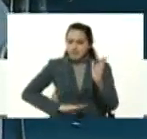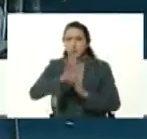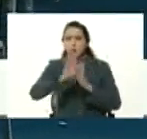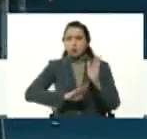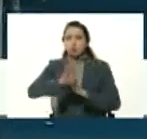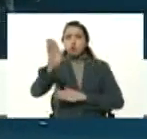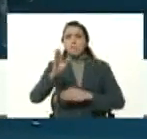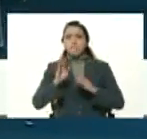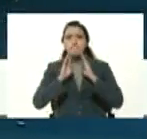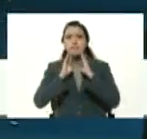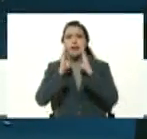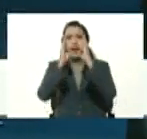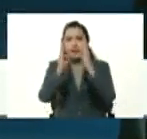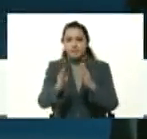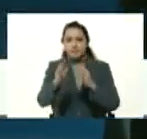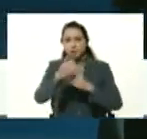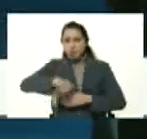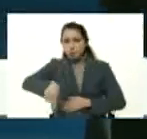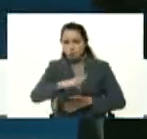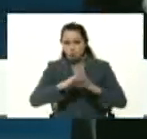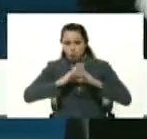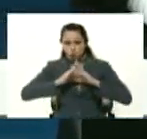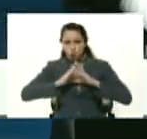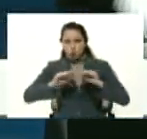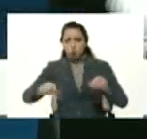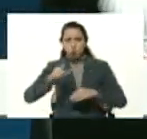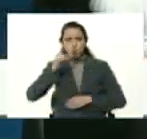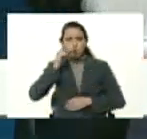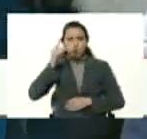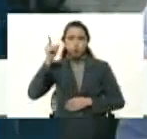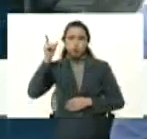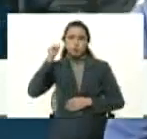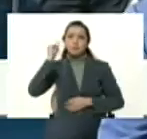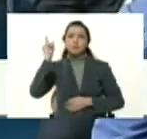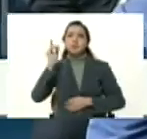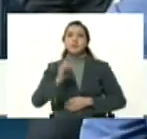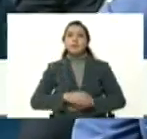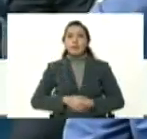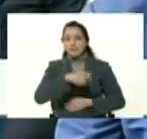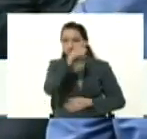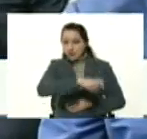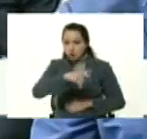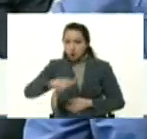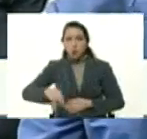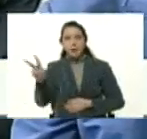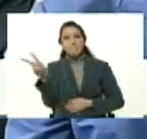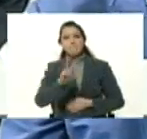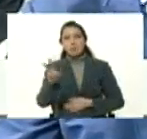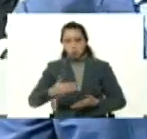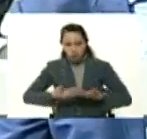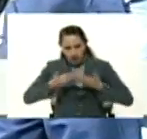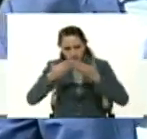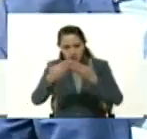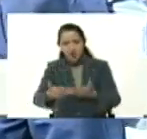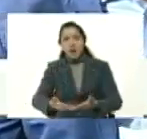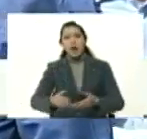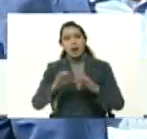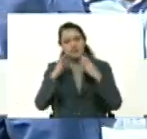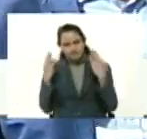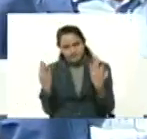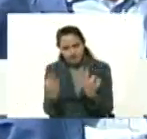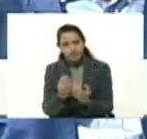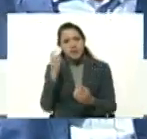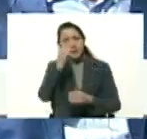es beneficio para todos y para todas. Es beneficio para los venezolanos, para las venezolanas, para la familia,